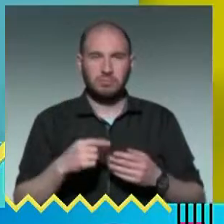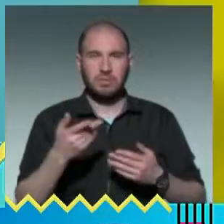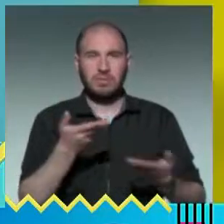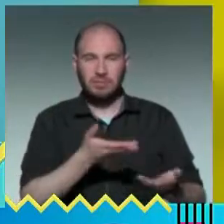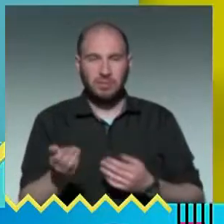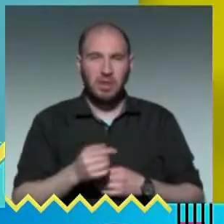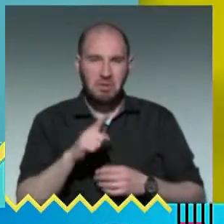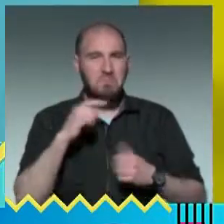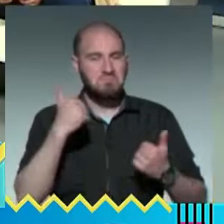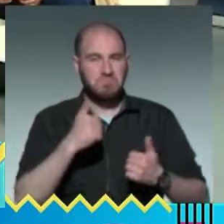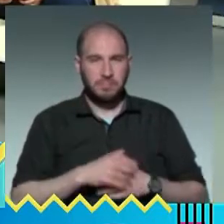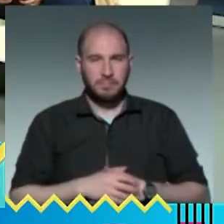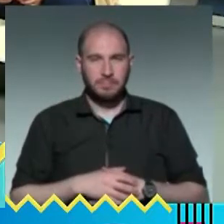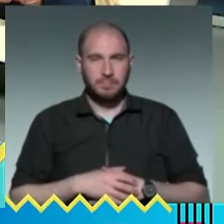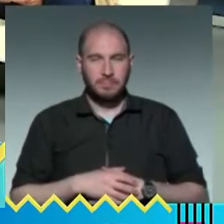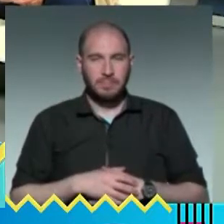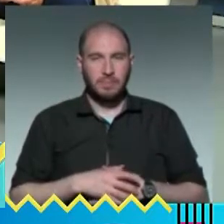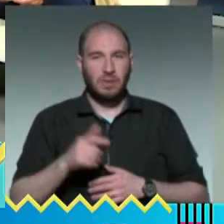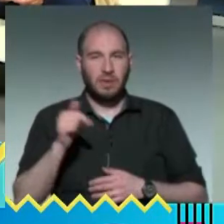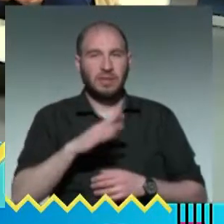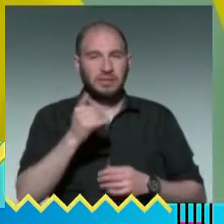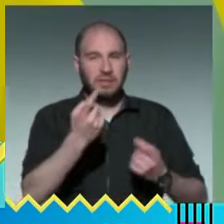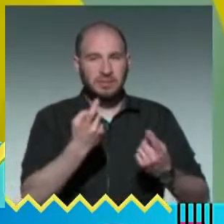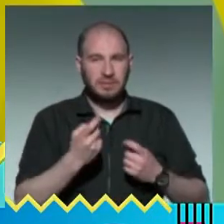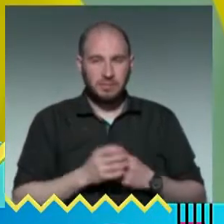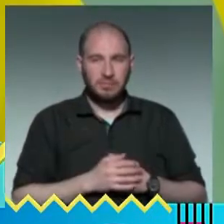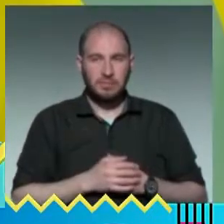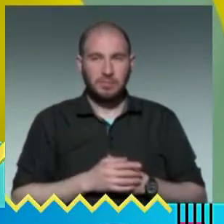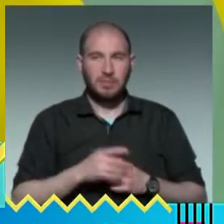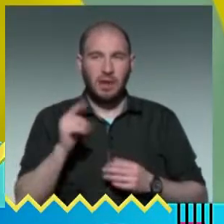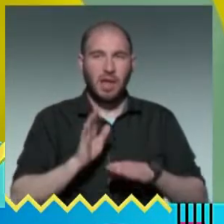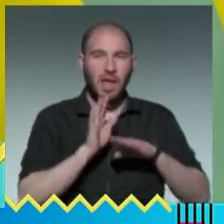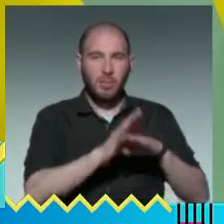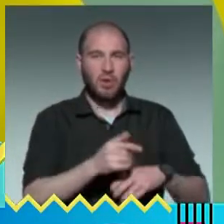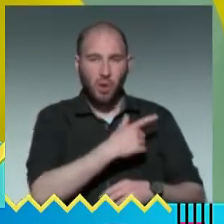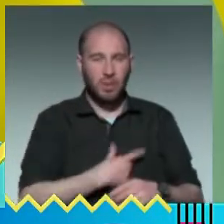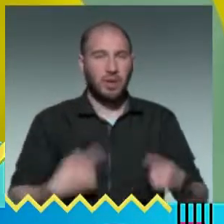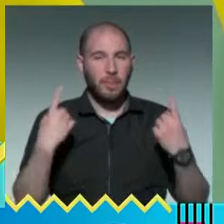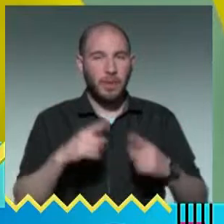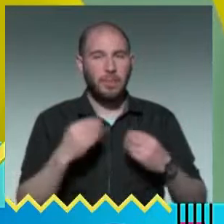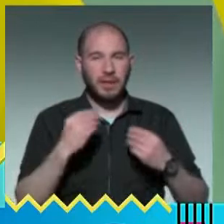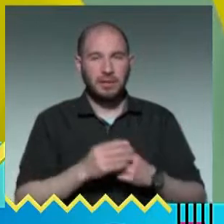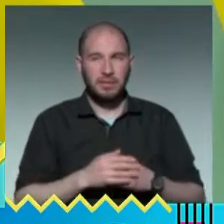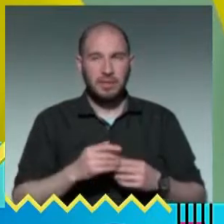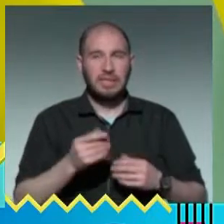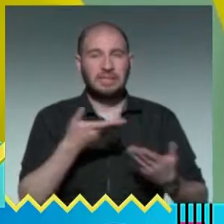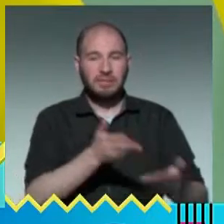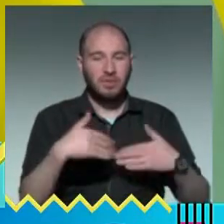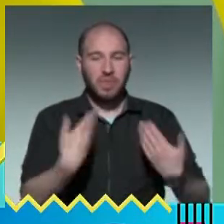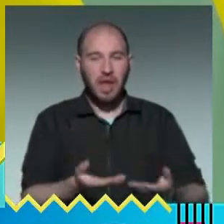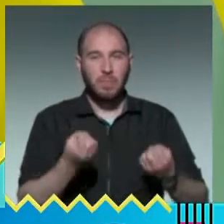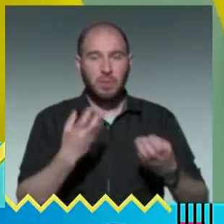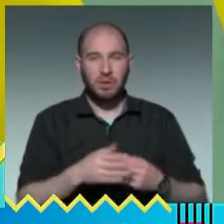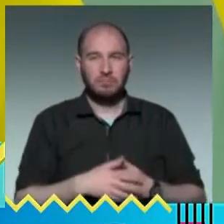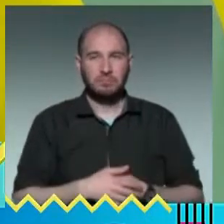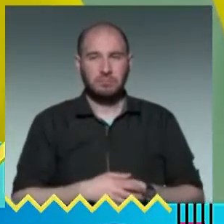es muy bueno. Ahí sí vamos a necesitar un poco la pata y el apoyo desde el gobierno, pero más que nada para dictar estos cursos, porque se hizo